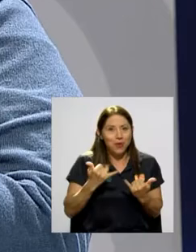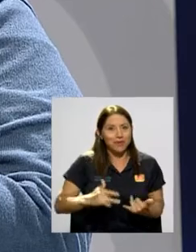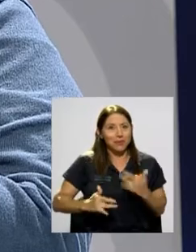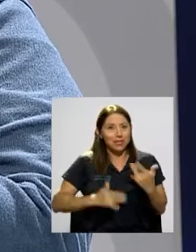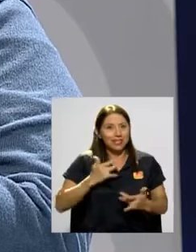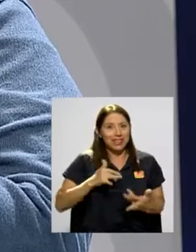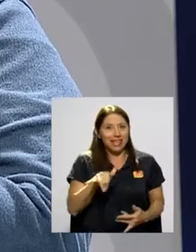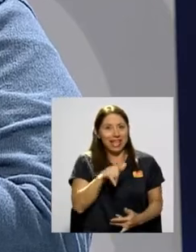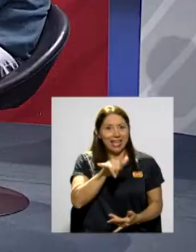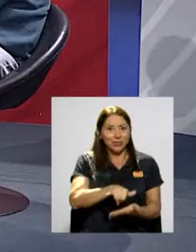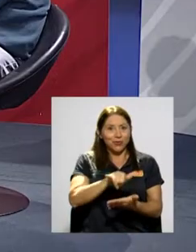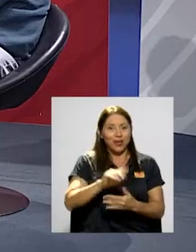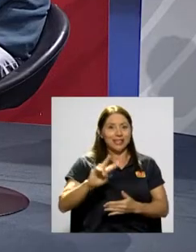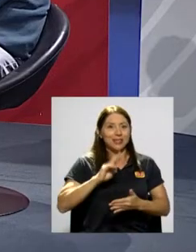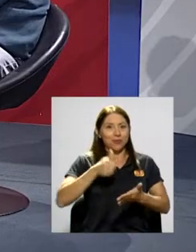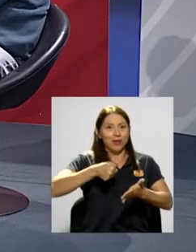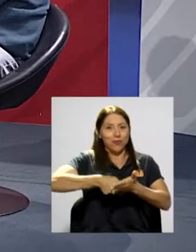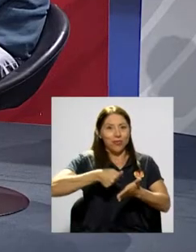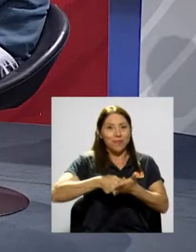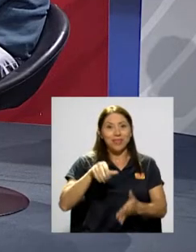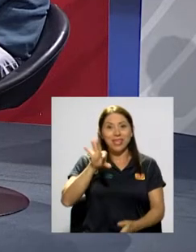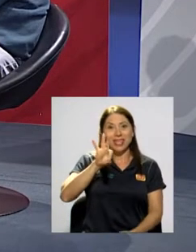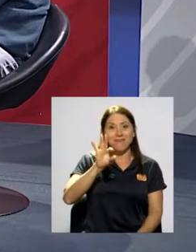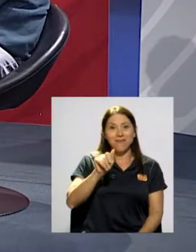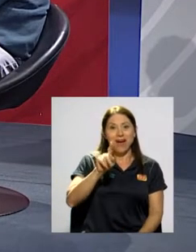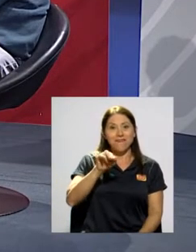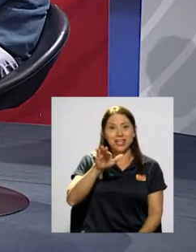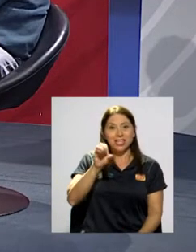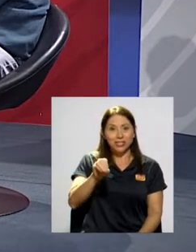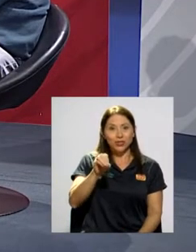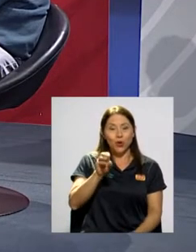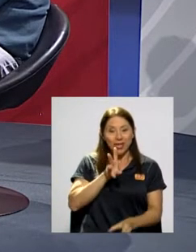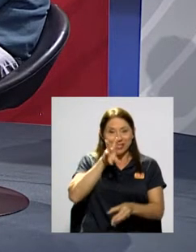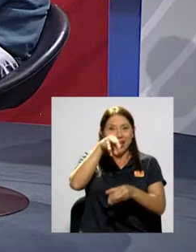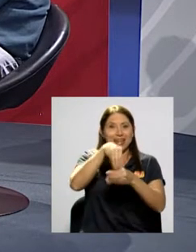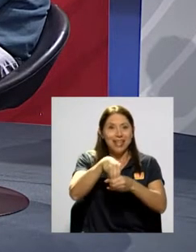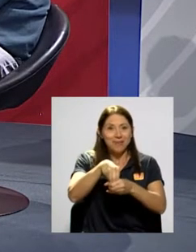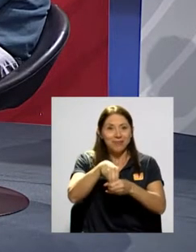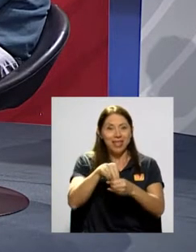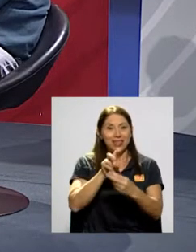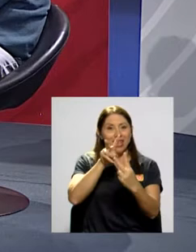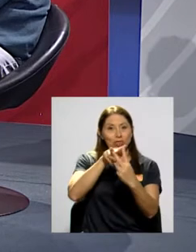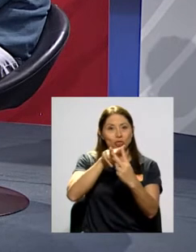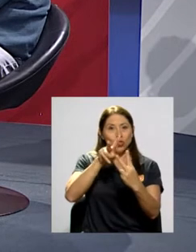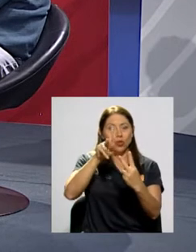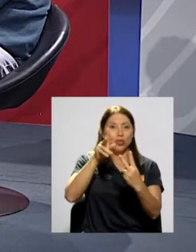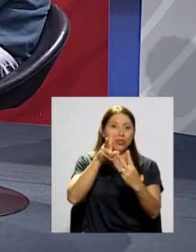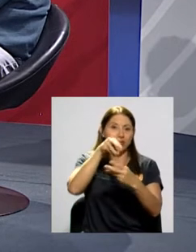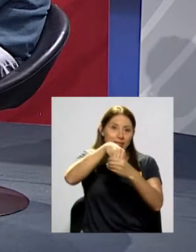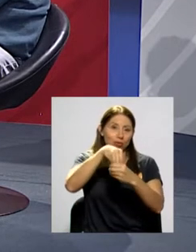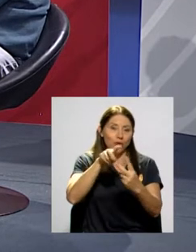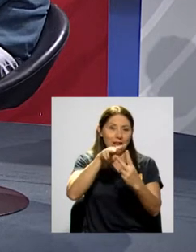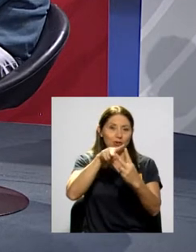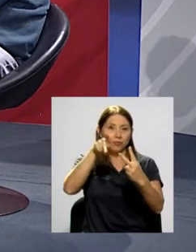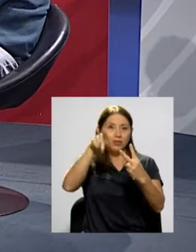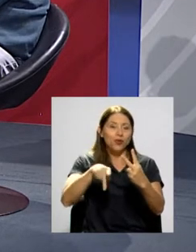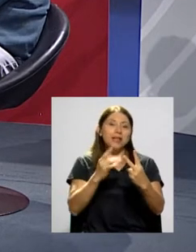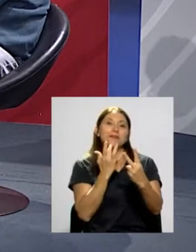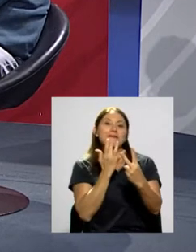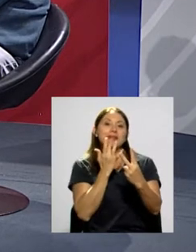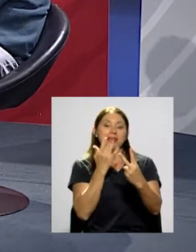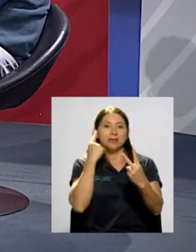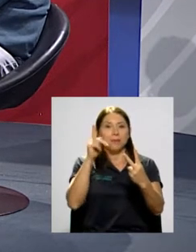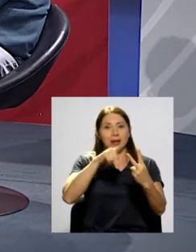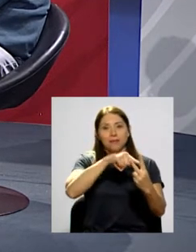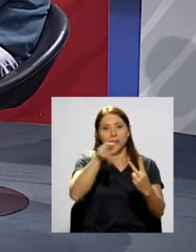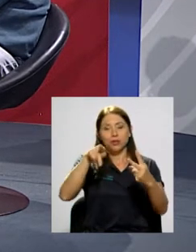ronda, sí, ¿verdad? Y que Fabricio, sí, estaría entre esos dos predilectos, sí, de los votantes. Uh-huh. ¿Cómo nos